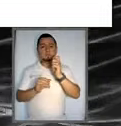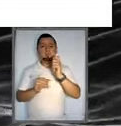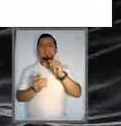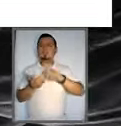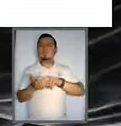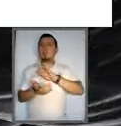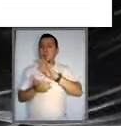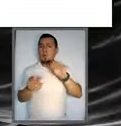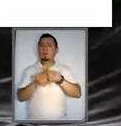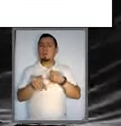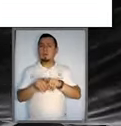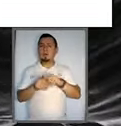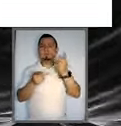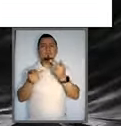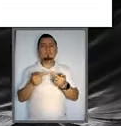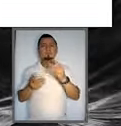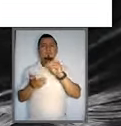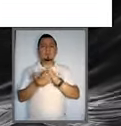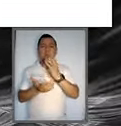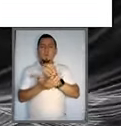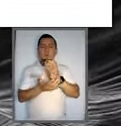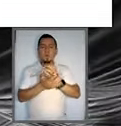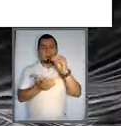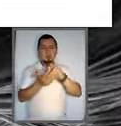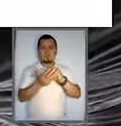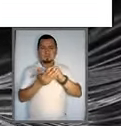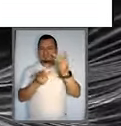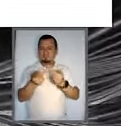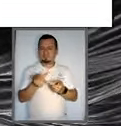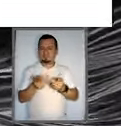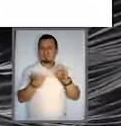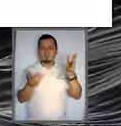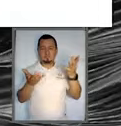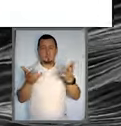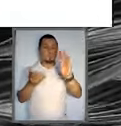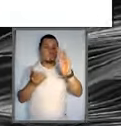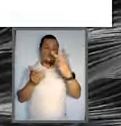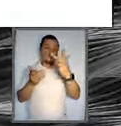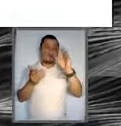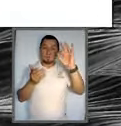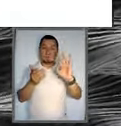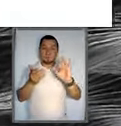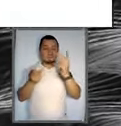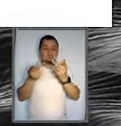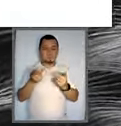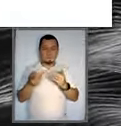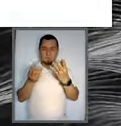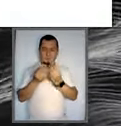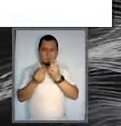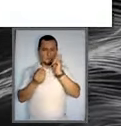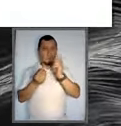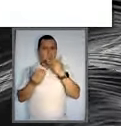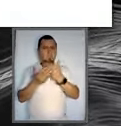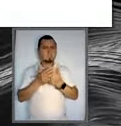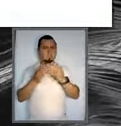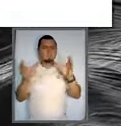sorprendería que como un resultado efectivo los cuadernillos de CONAFE, que tienen una cobertura del 98%, o qué efectivo han